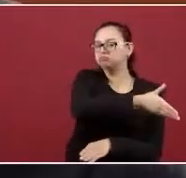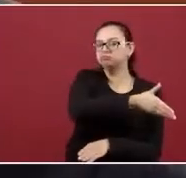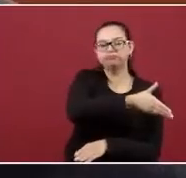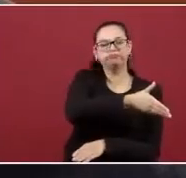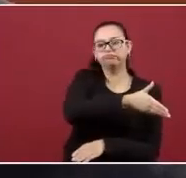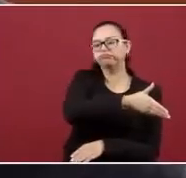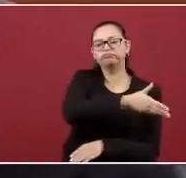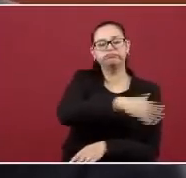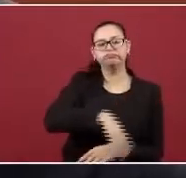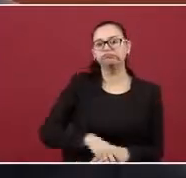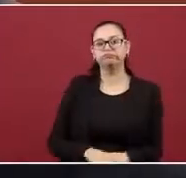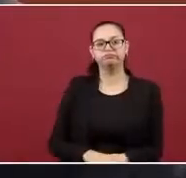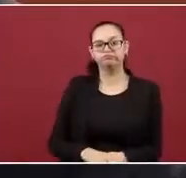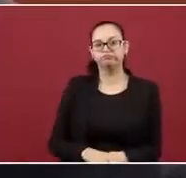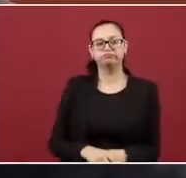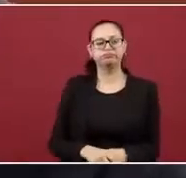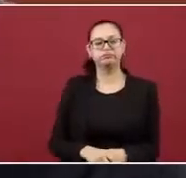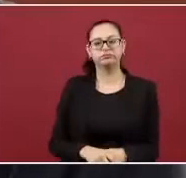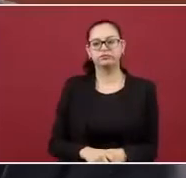Es un pueblo